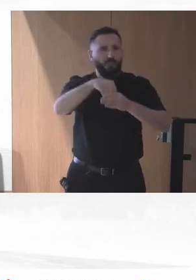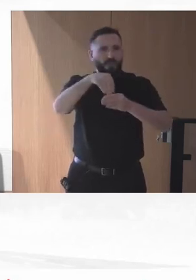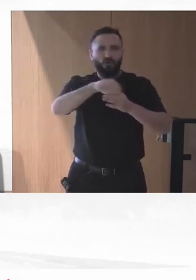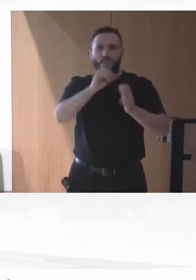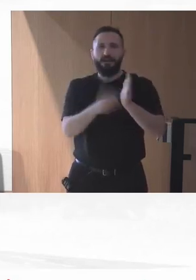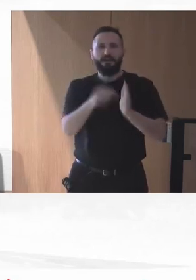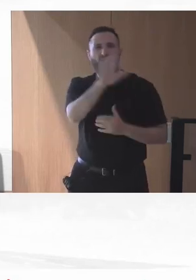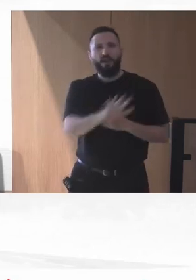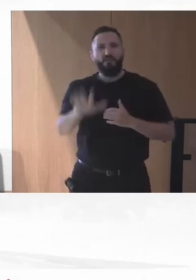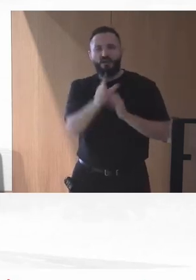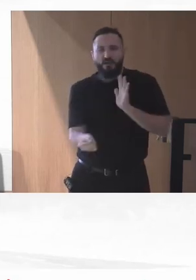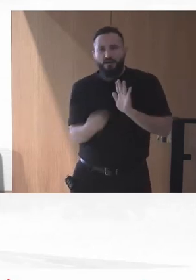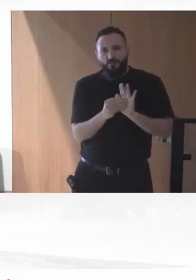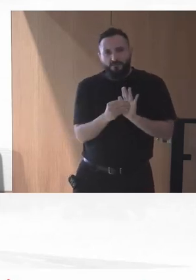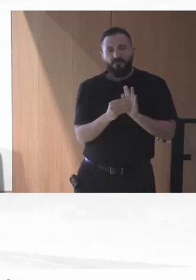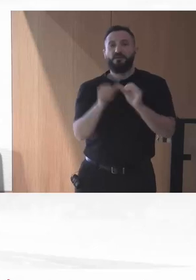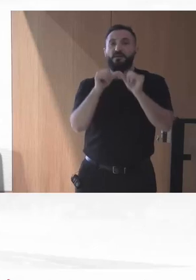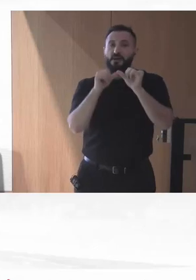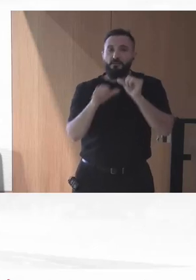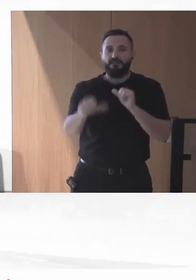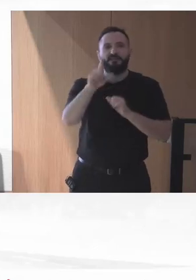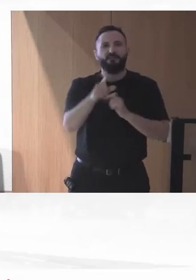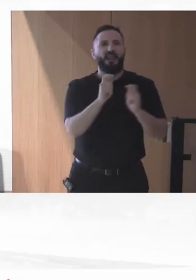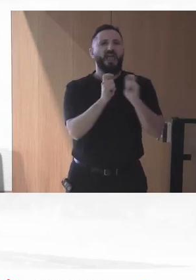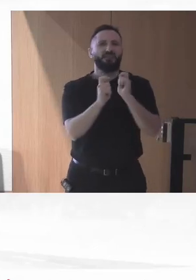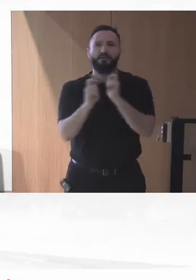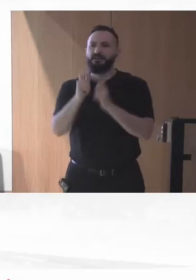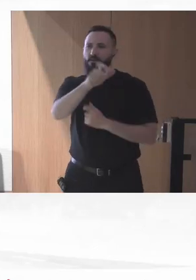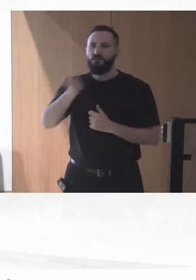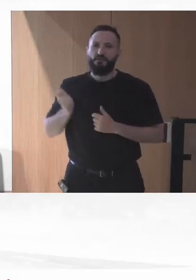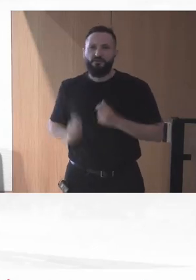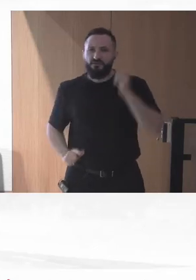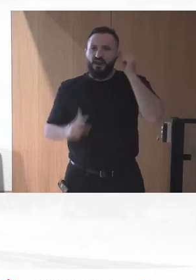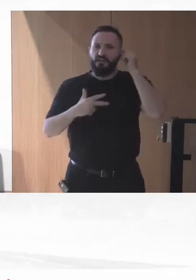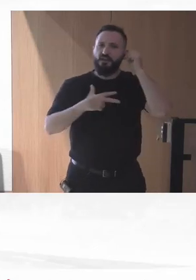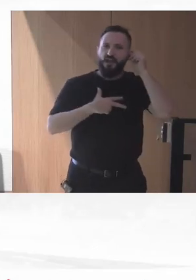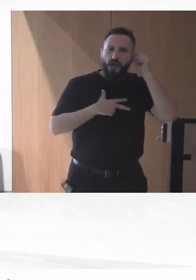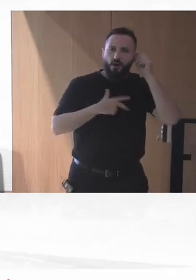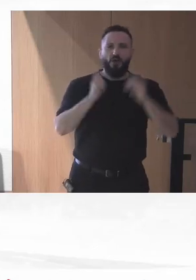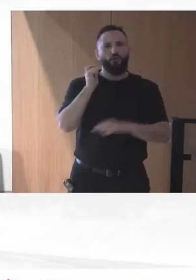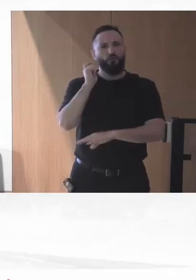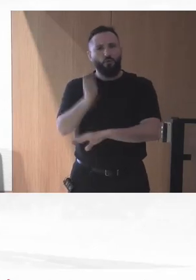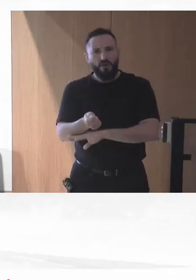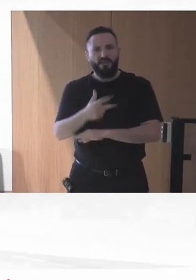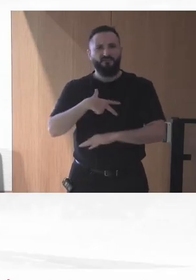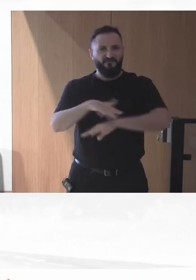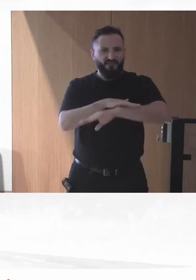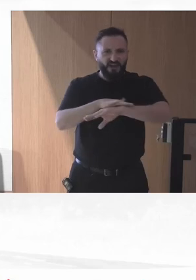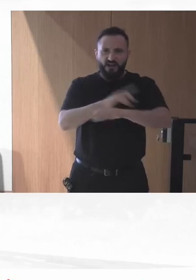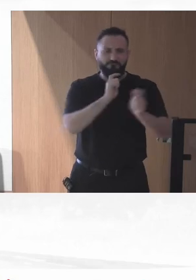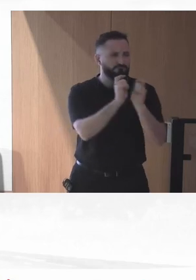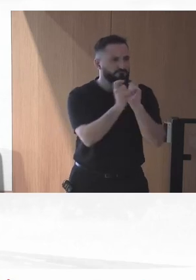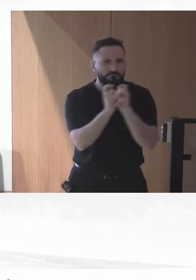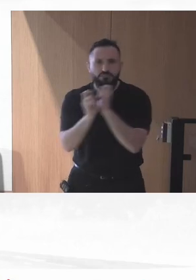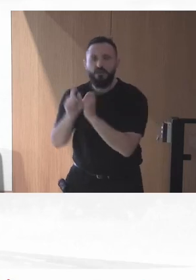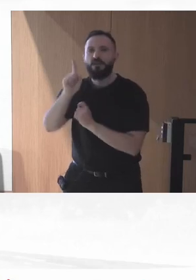legislación nacional y luego hemos llevado a cabo entrevistas con profesionales, abogados, jueces, fiscales y también hemos hablado